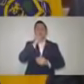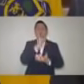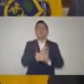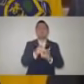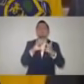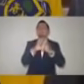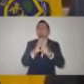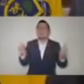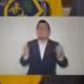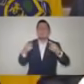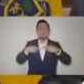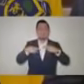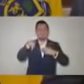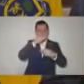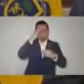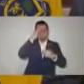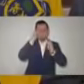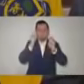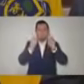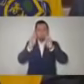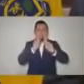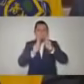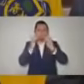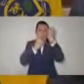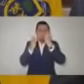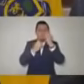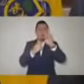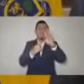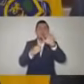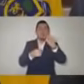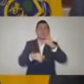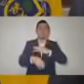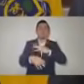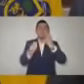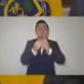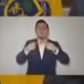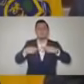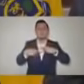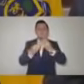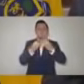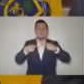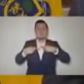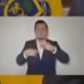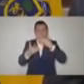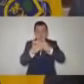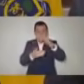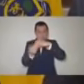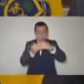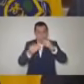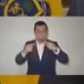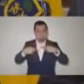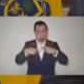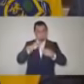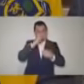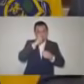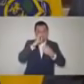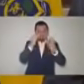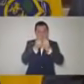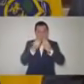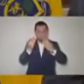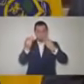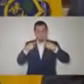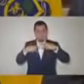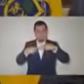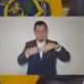no lo es nadie ha encontrado una receta a prueba de errores para enfrentar el virus pero la evidencia de otros lugares del mundo demuestra que